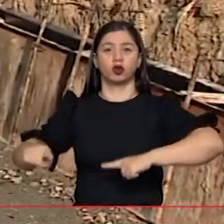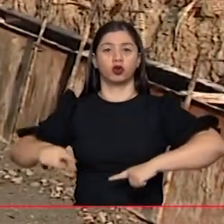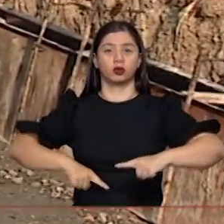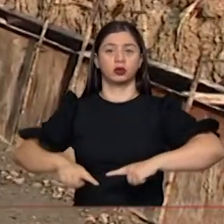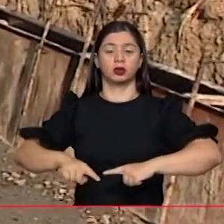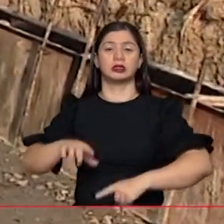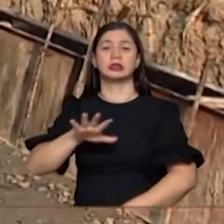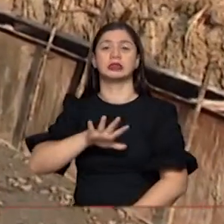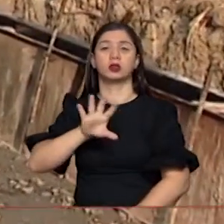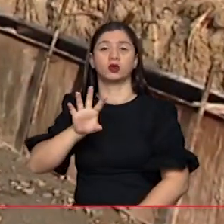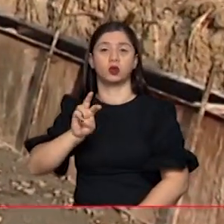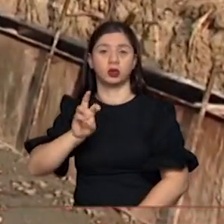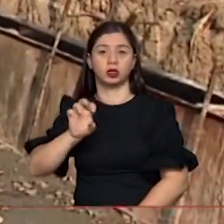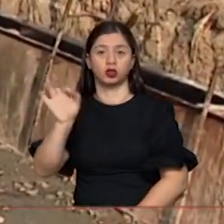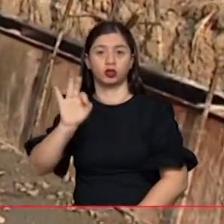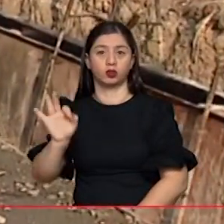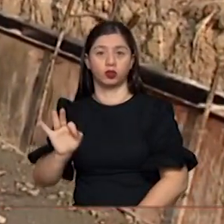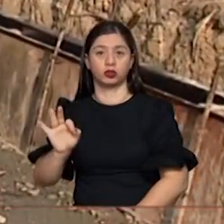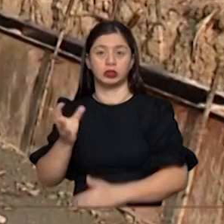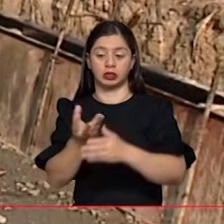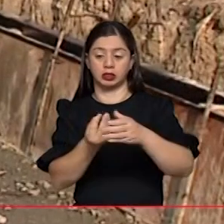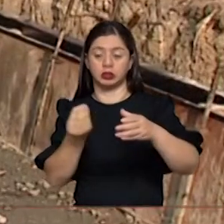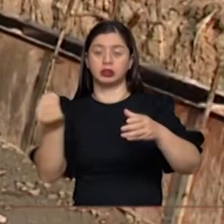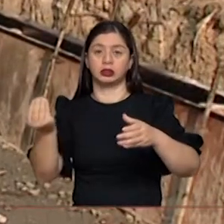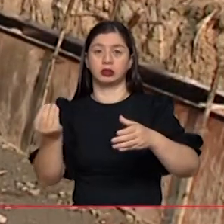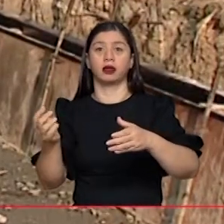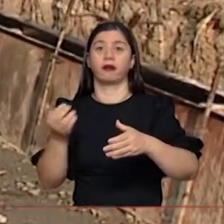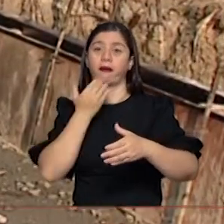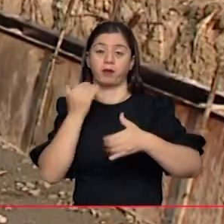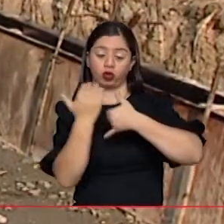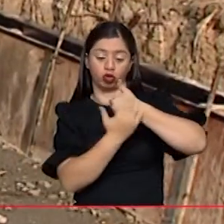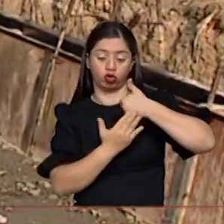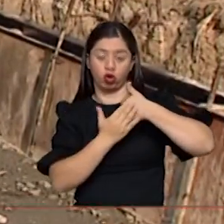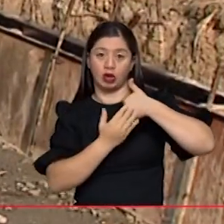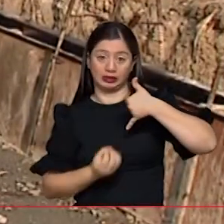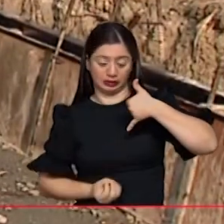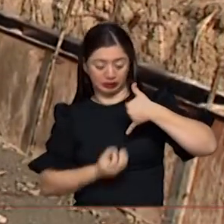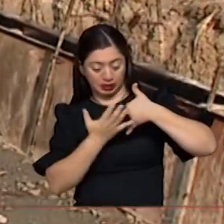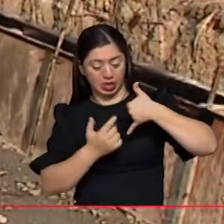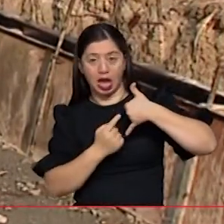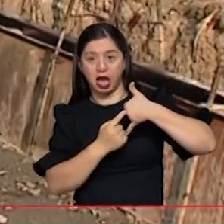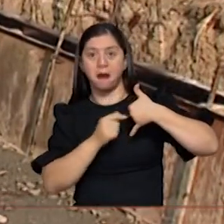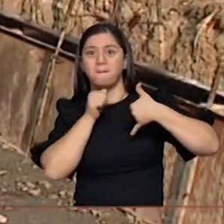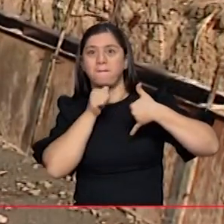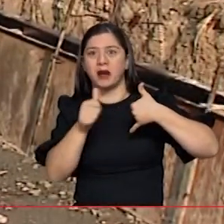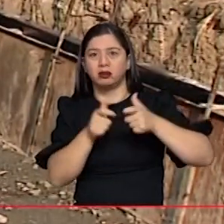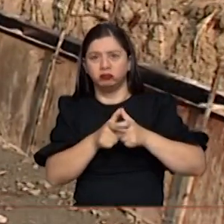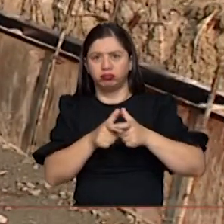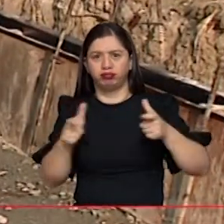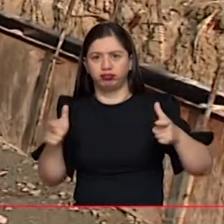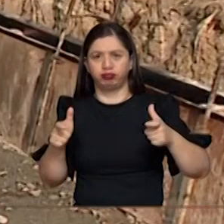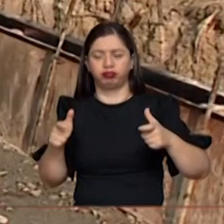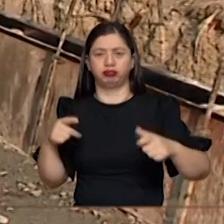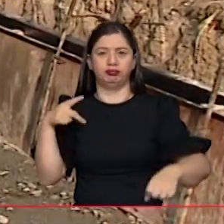en 58%. Es decir, que esta parte del suroccidente colombiano es la que mayor violación al cese bilateral al